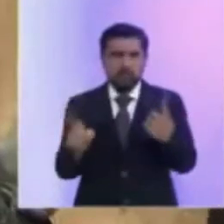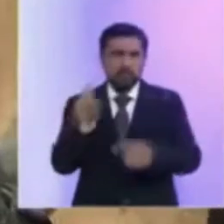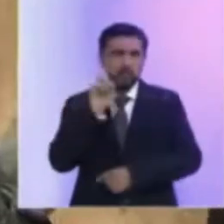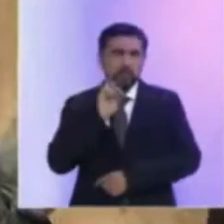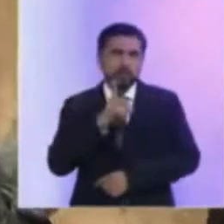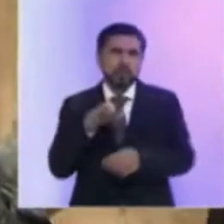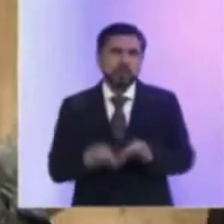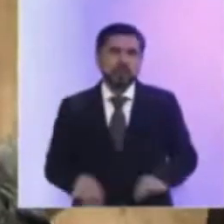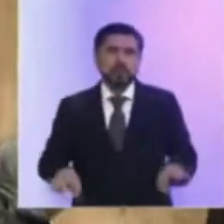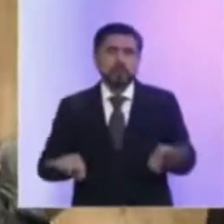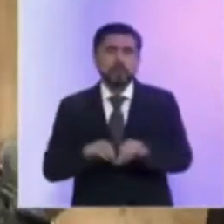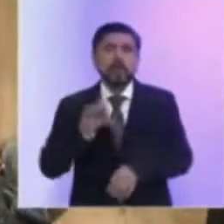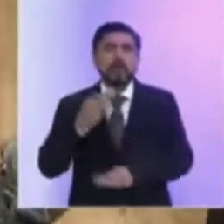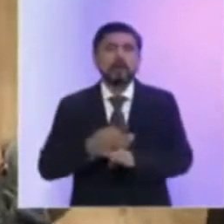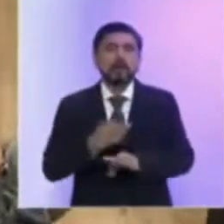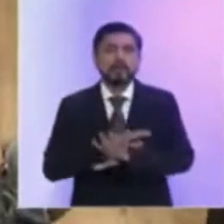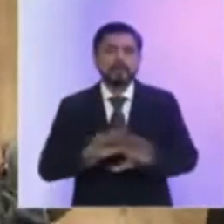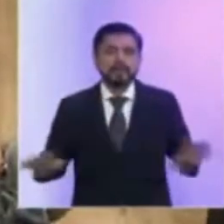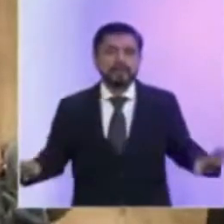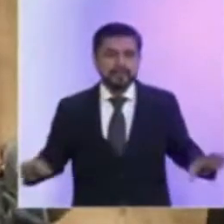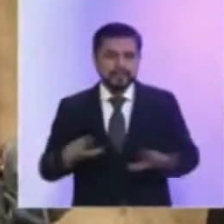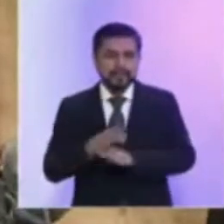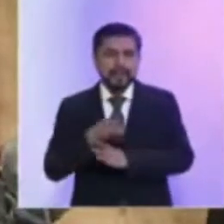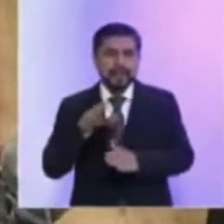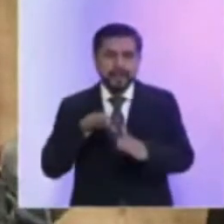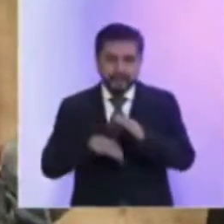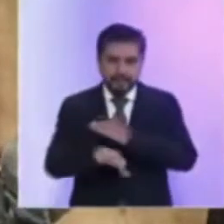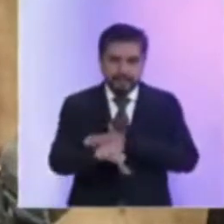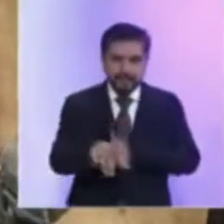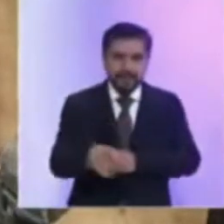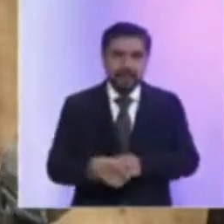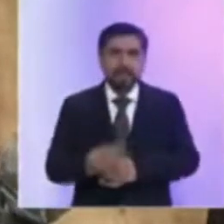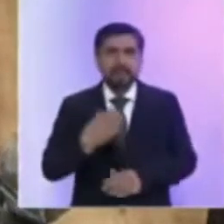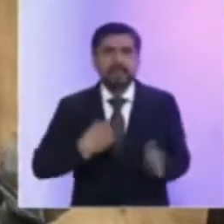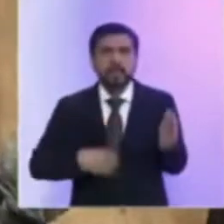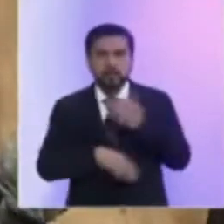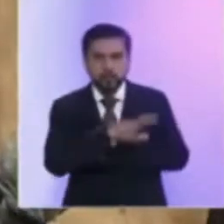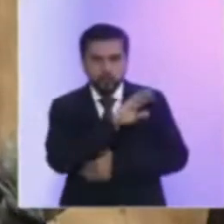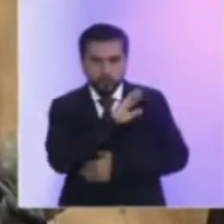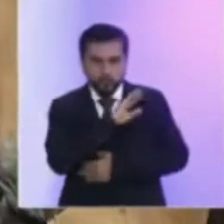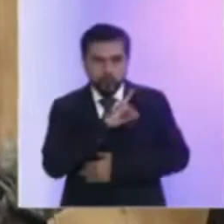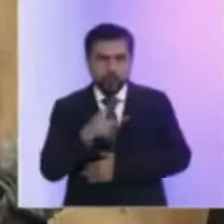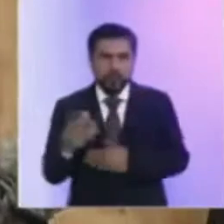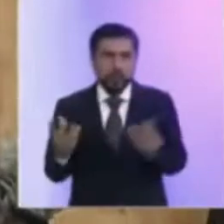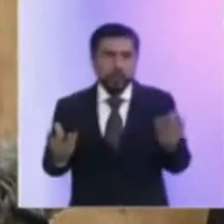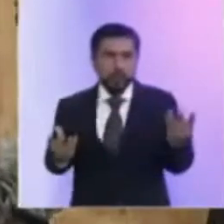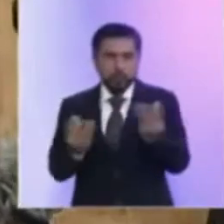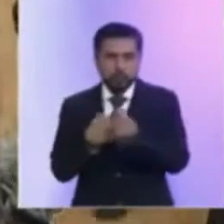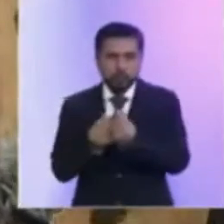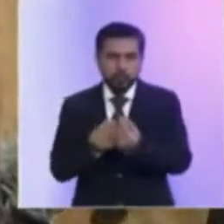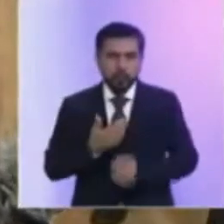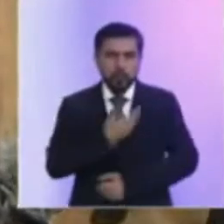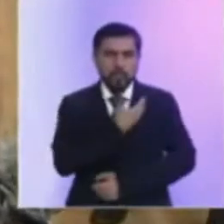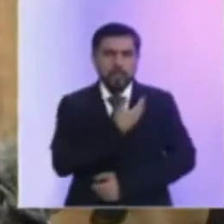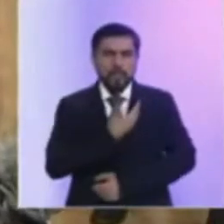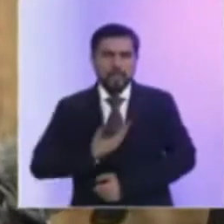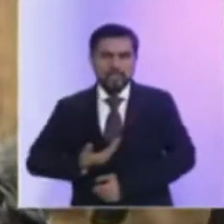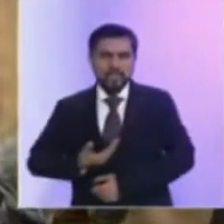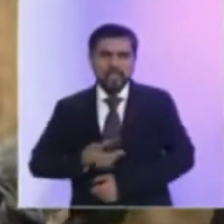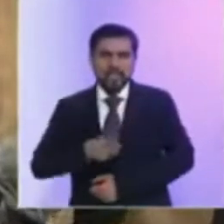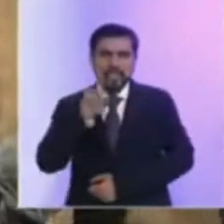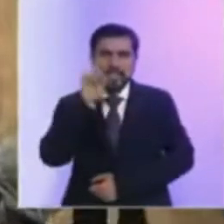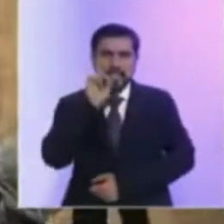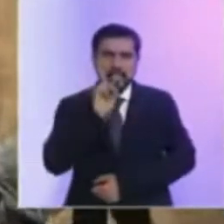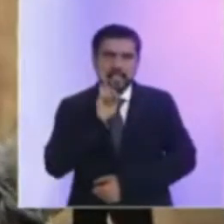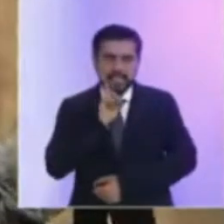de plenos la doctora Claudia Sheinbaum y la presidenta, la magistrada presidenta del